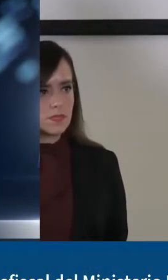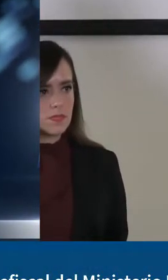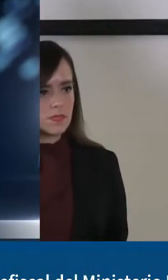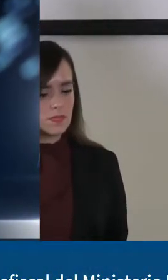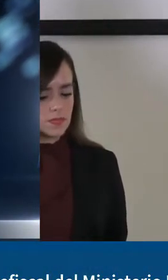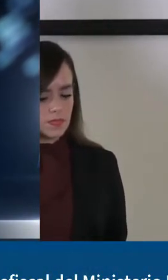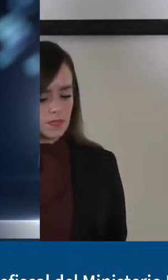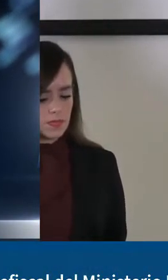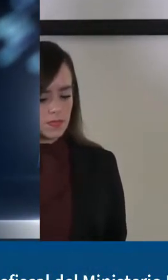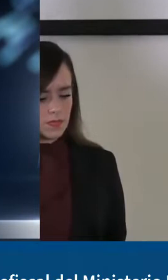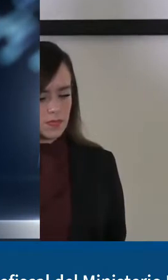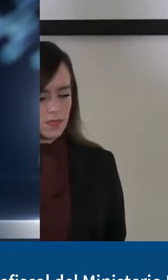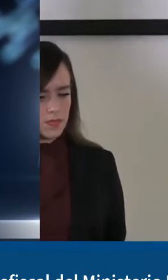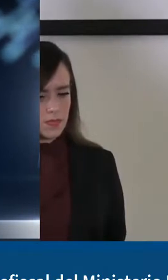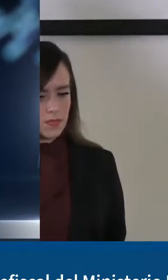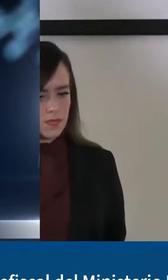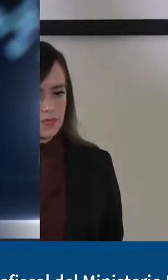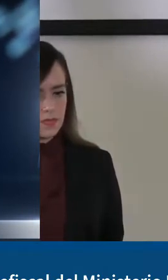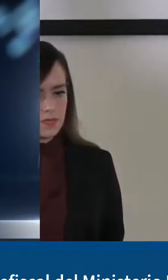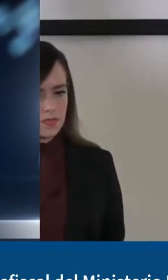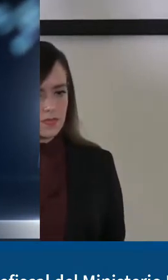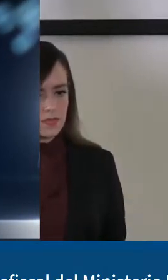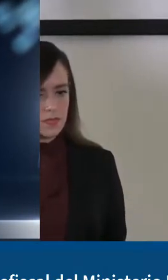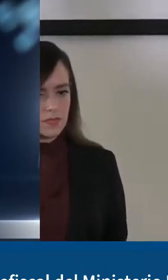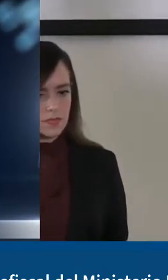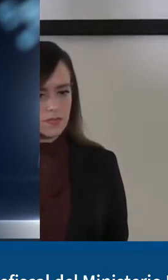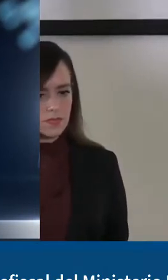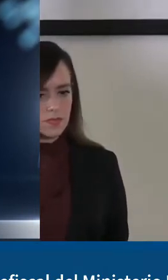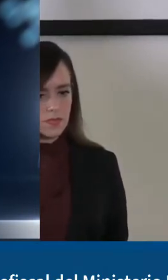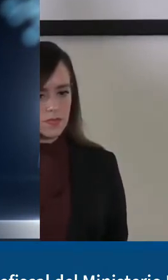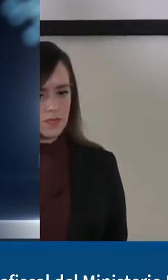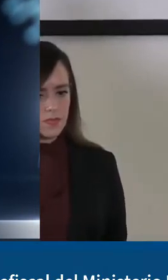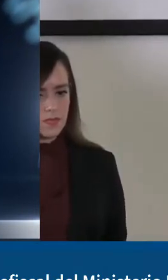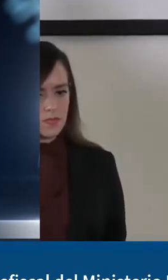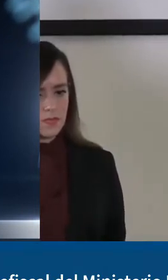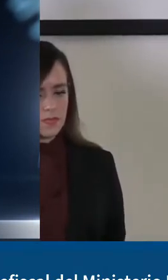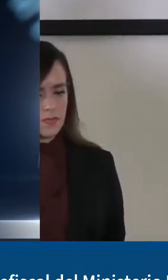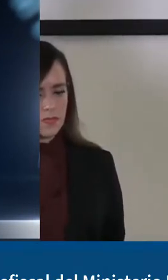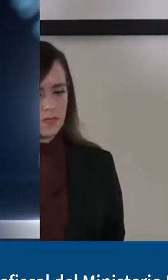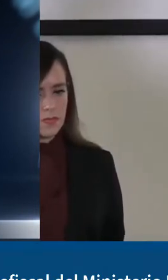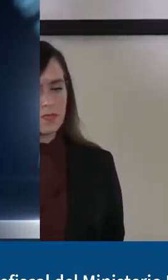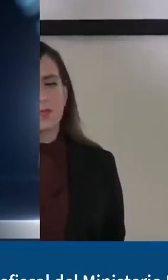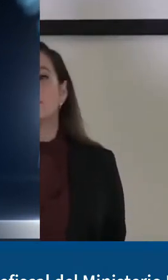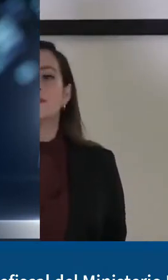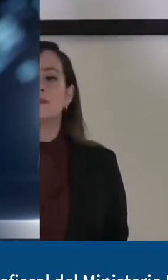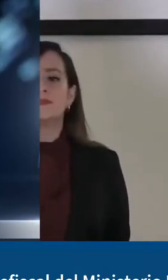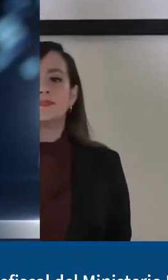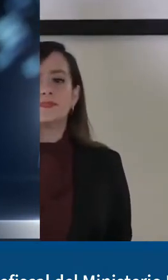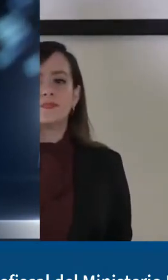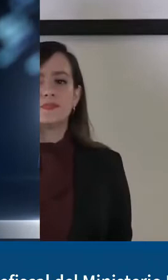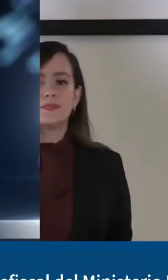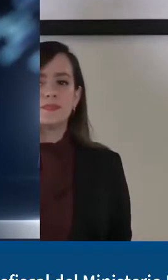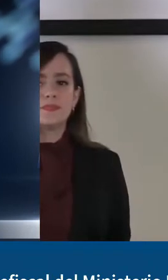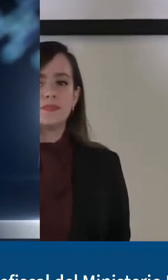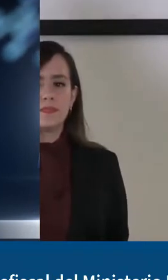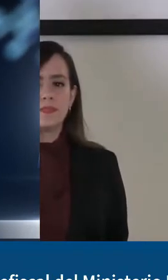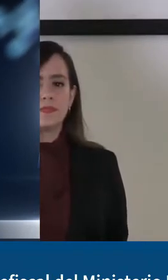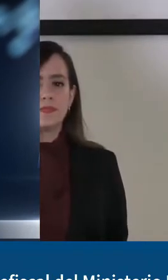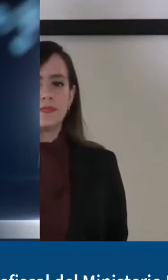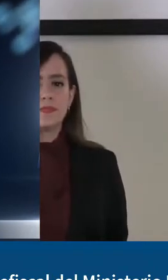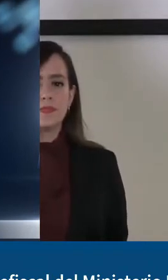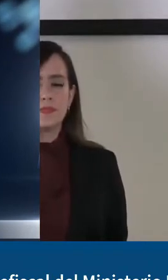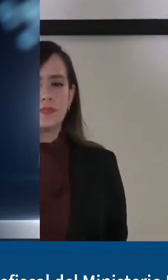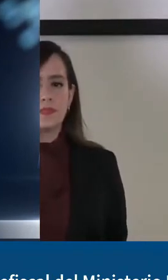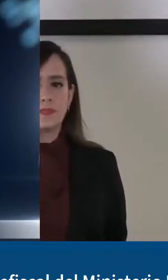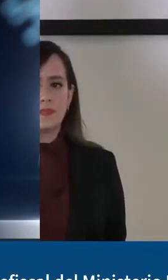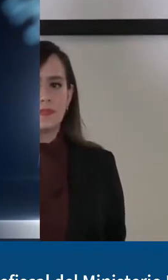investigación orientada a un suicidio. Conforme ha avanzado la investigación, el análisis de pruebas periciales, ha